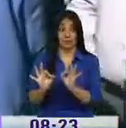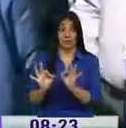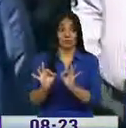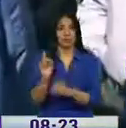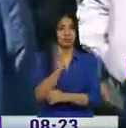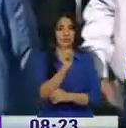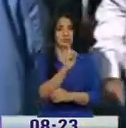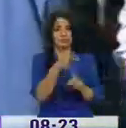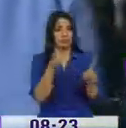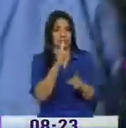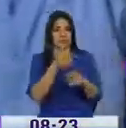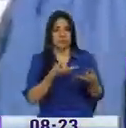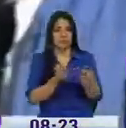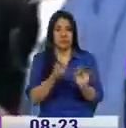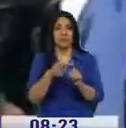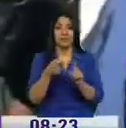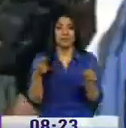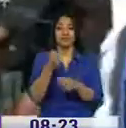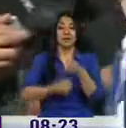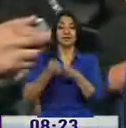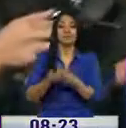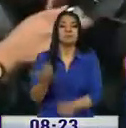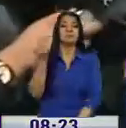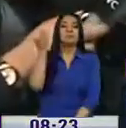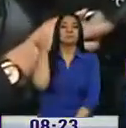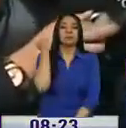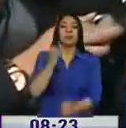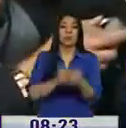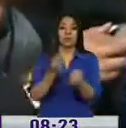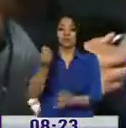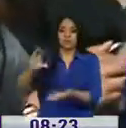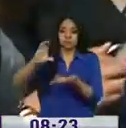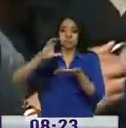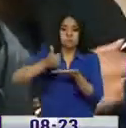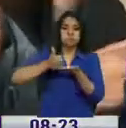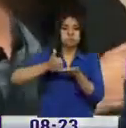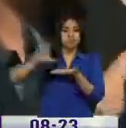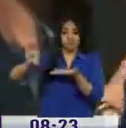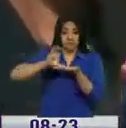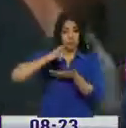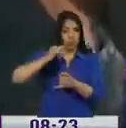No es desde febrero, es desde el otro año. La última compensación, el último